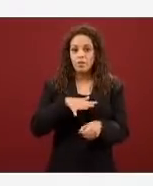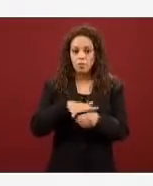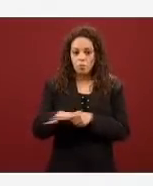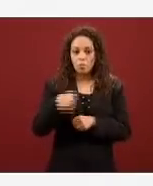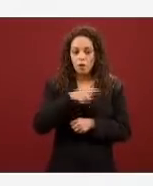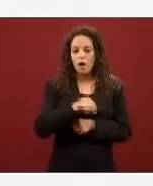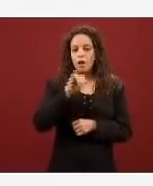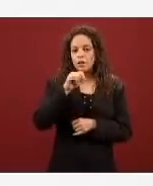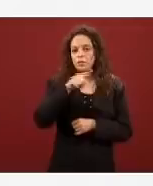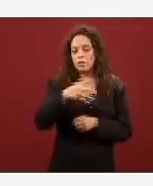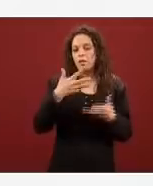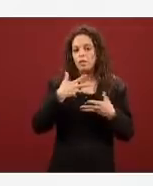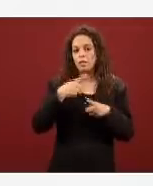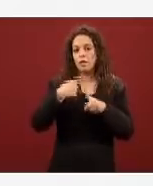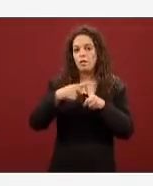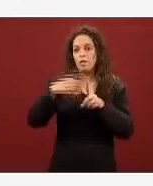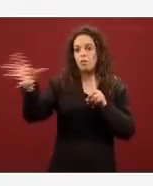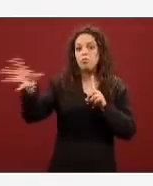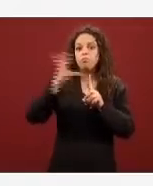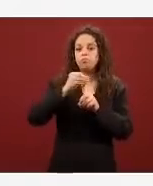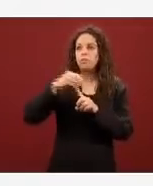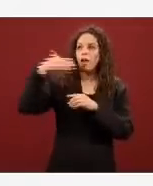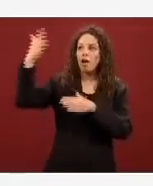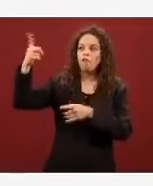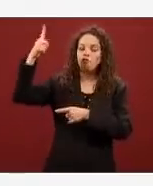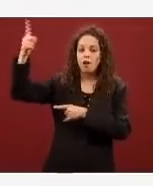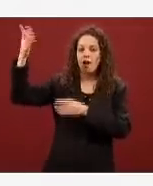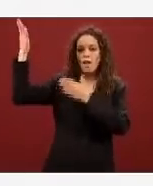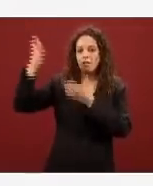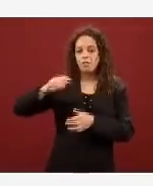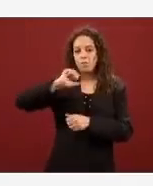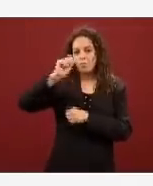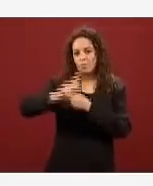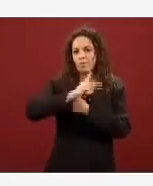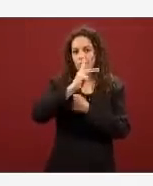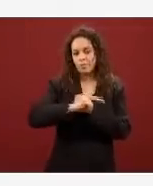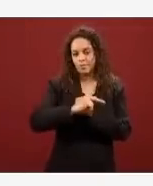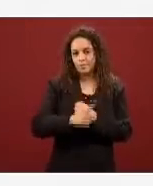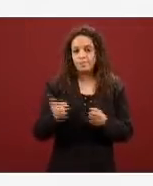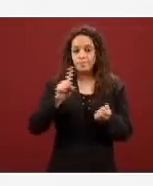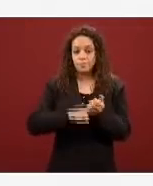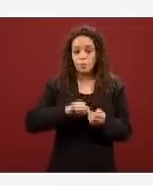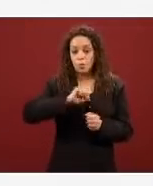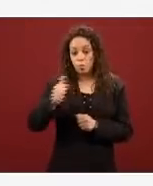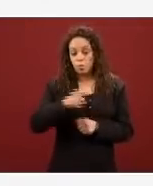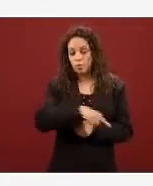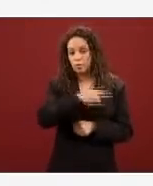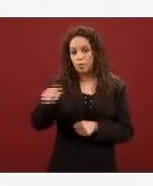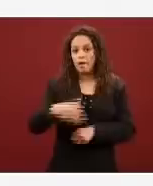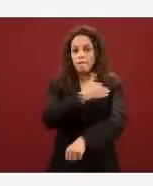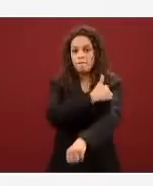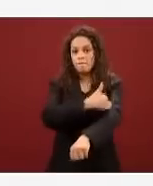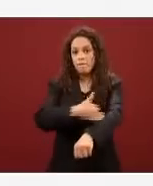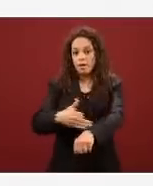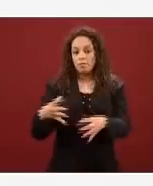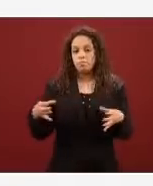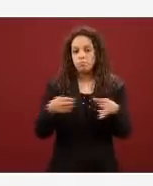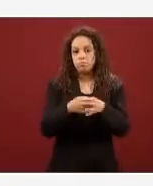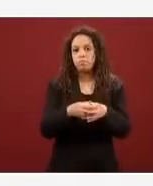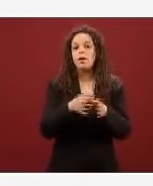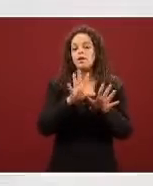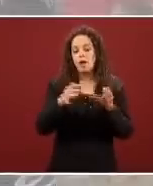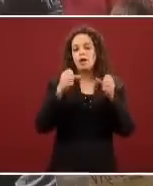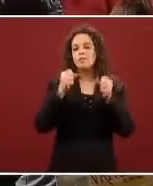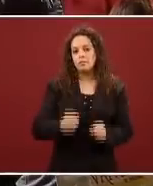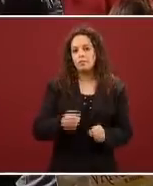a importación y en su momento brotes que pueden ser en el entorno familiar de los casos confirmados. La actualización para